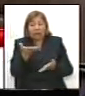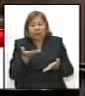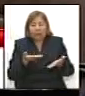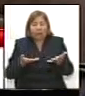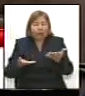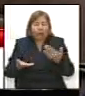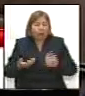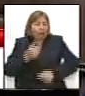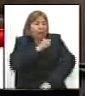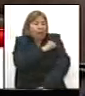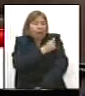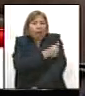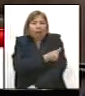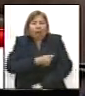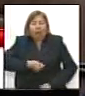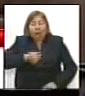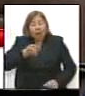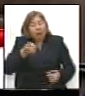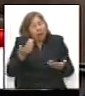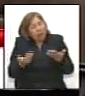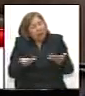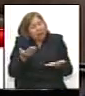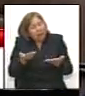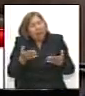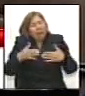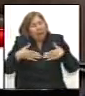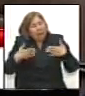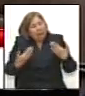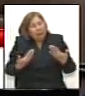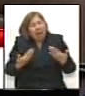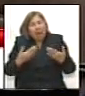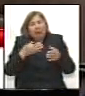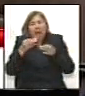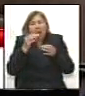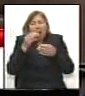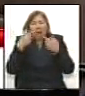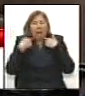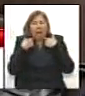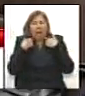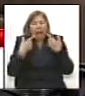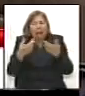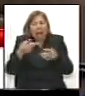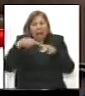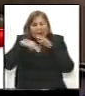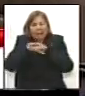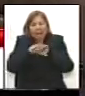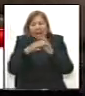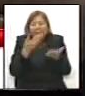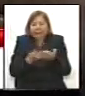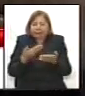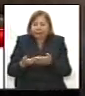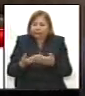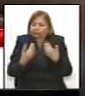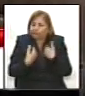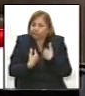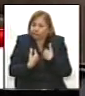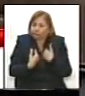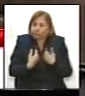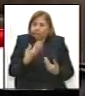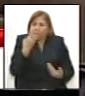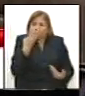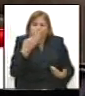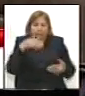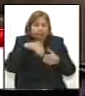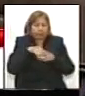las autoridades de turno. Podemos describir el Cañón de los Perdidos desde que ingresamos, ya que cuenta con 4 niveles o caídas,